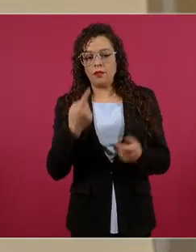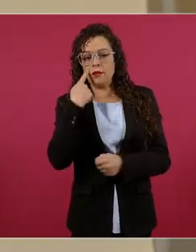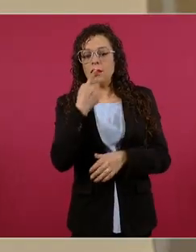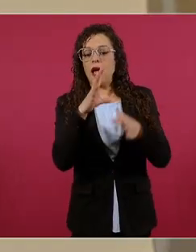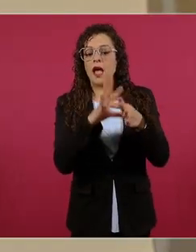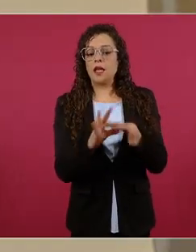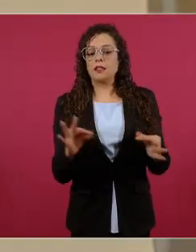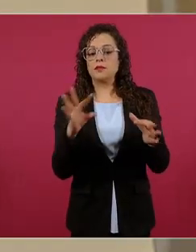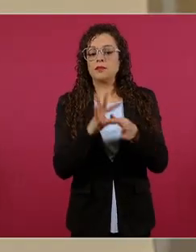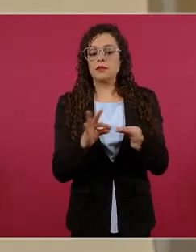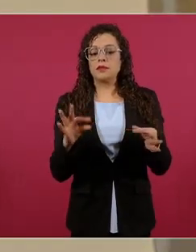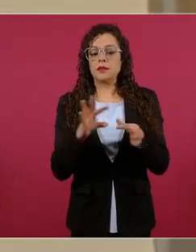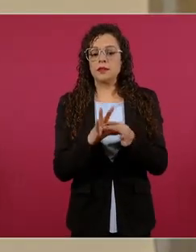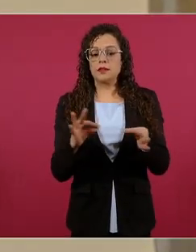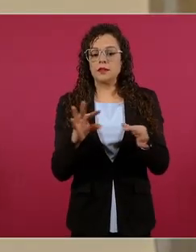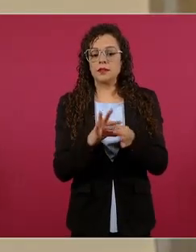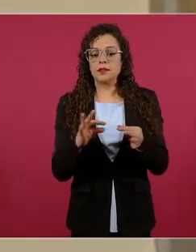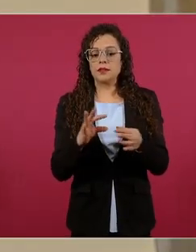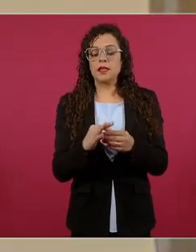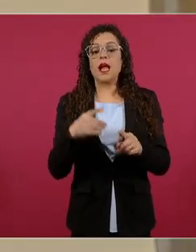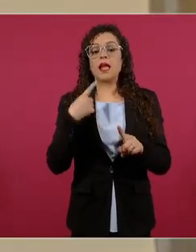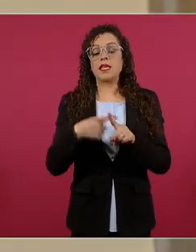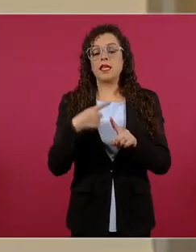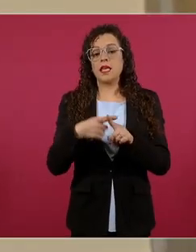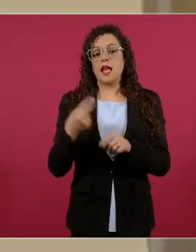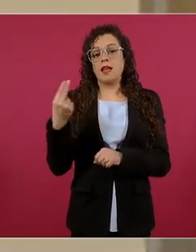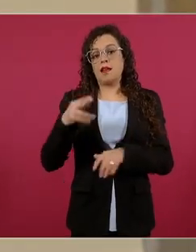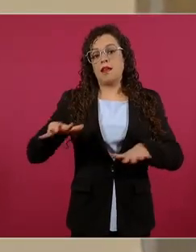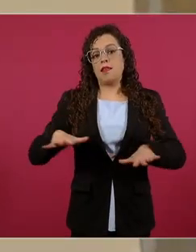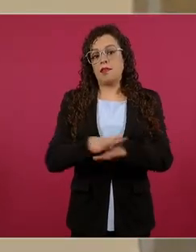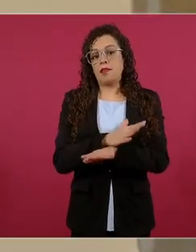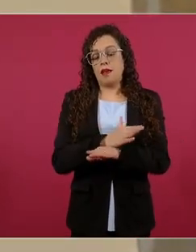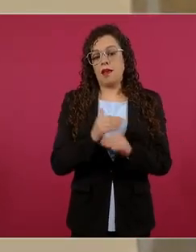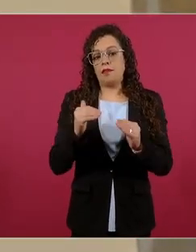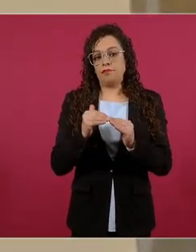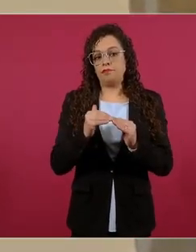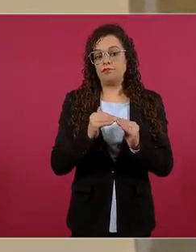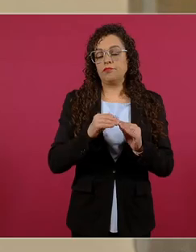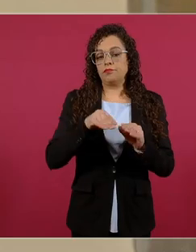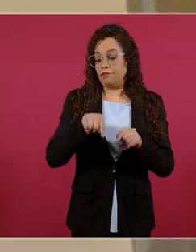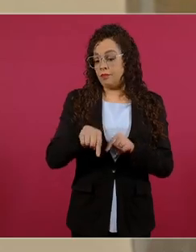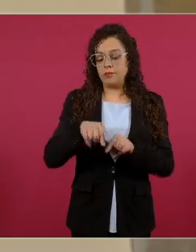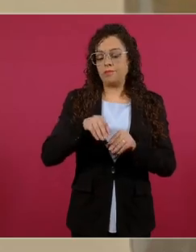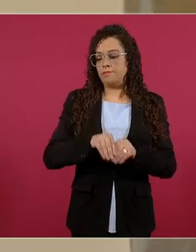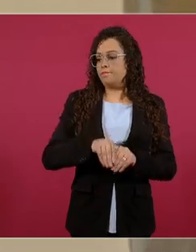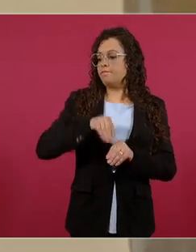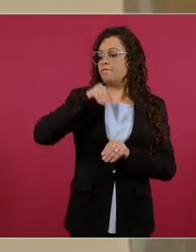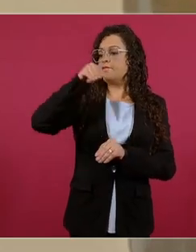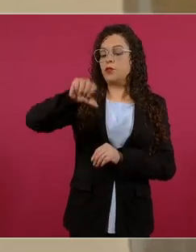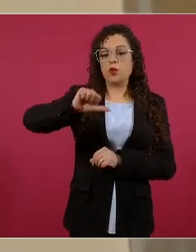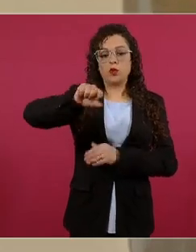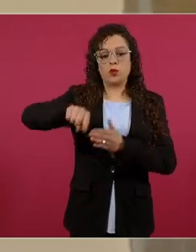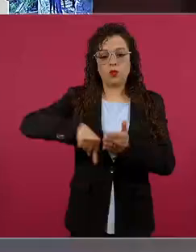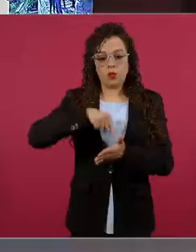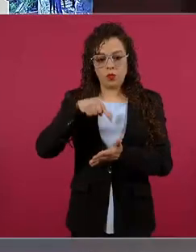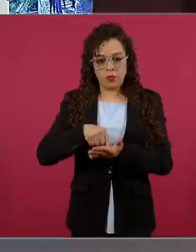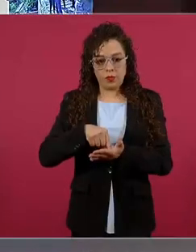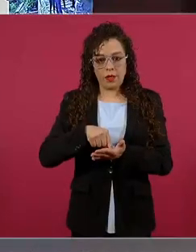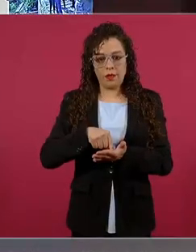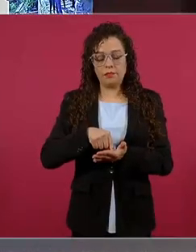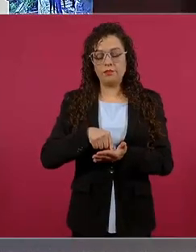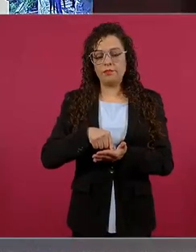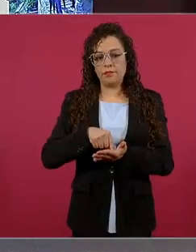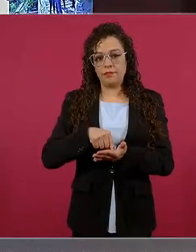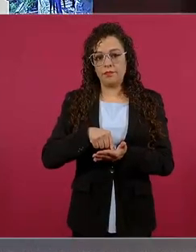familias tendrían que reubicarse, relocalizarse y qué familias, haciéndose un poquito hacia atrás,